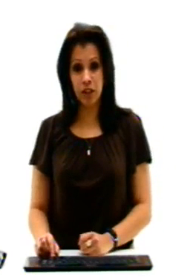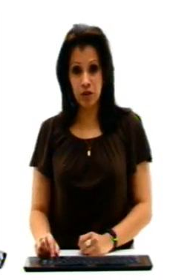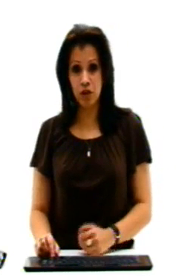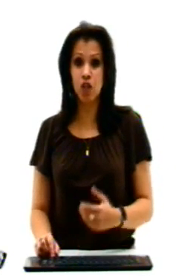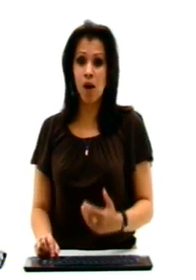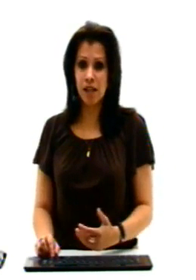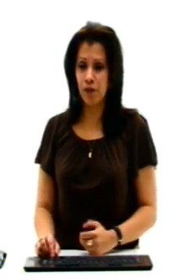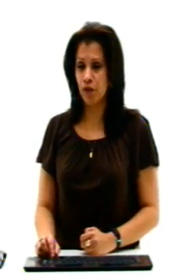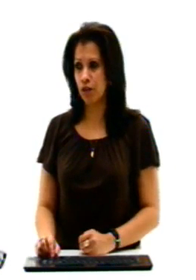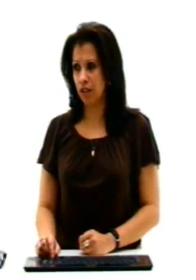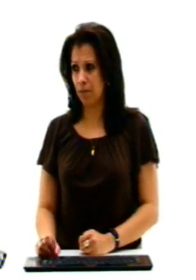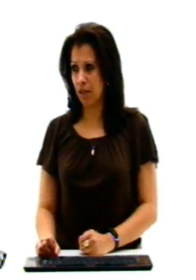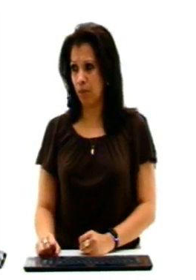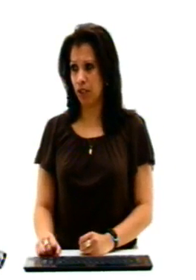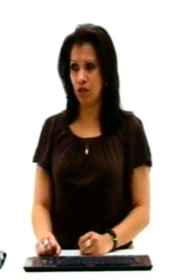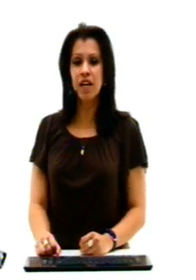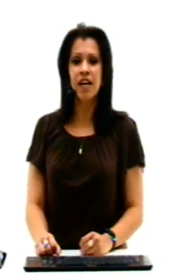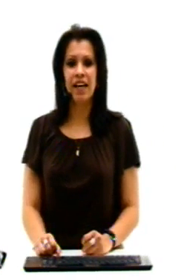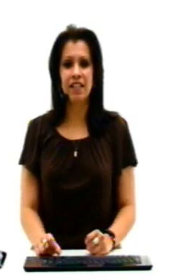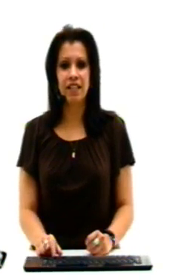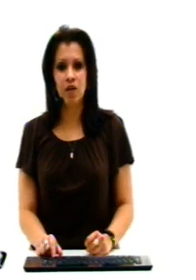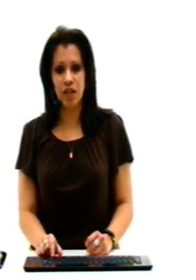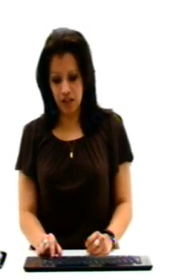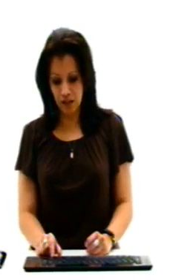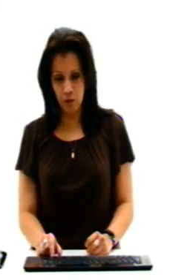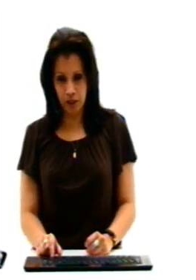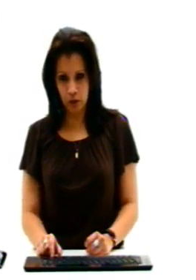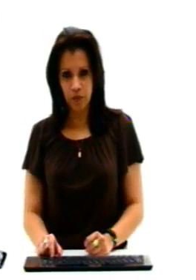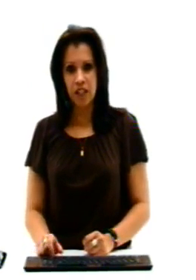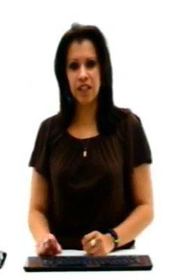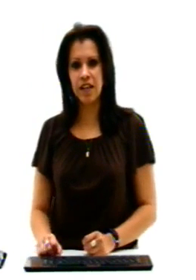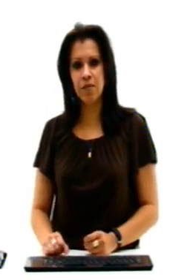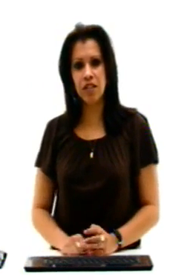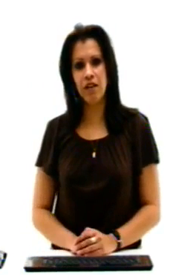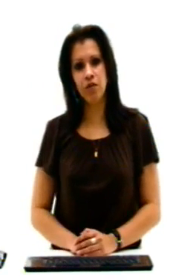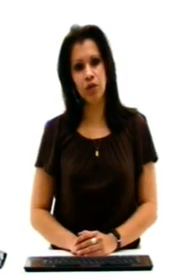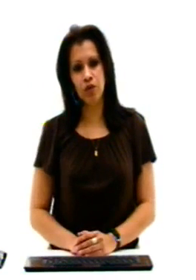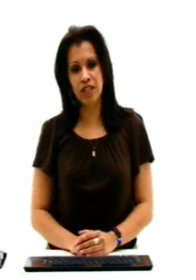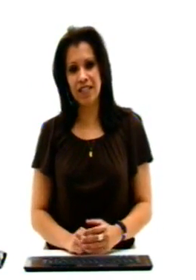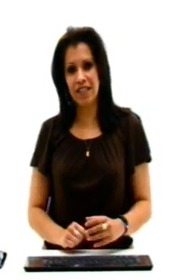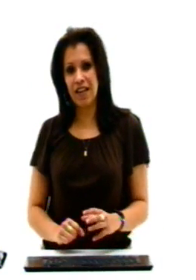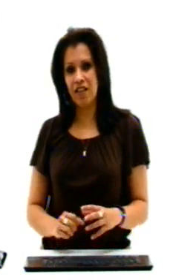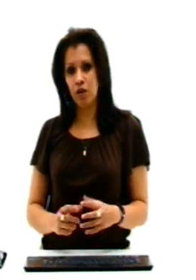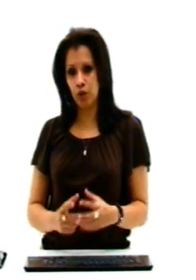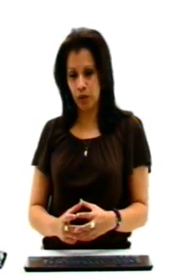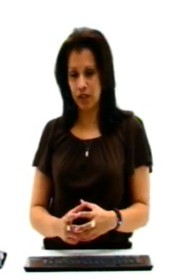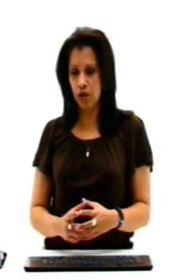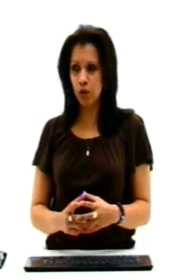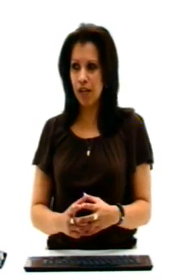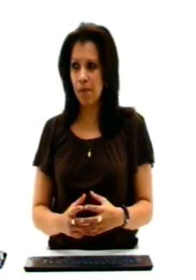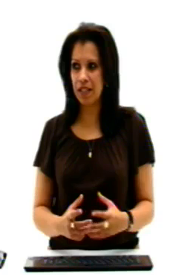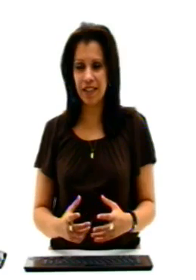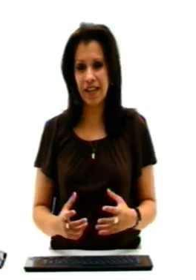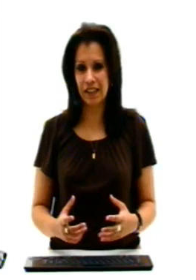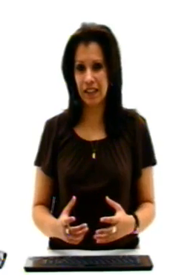de explotación y cuáles fueron esos sistemas de explotación que existieron en ese momento iniciaremos hablando entonces acerca de Honduras